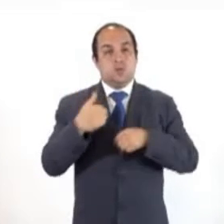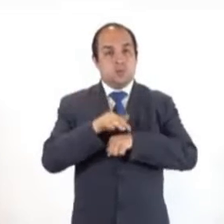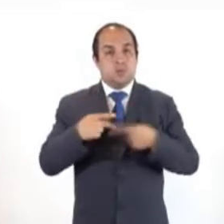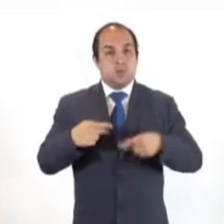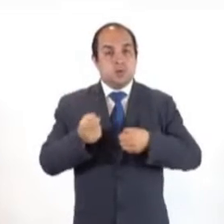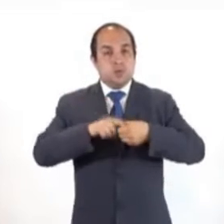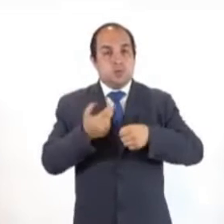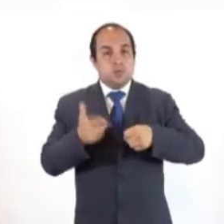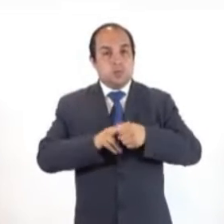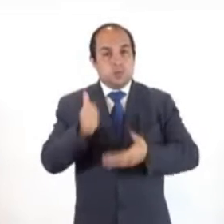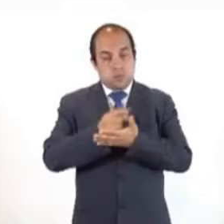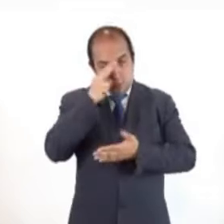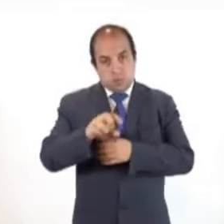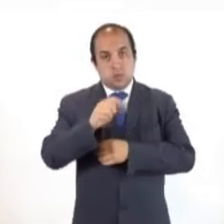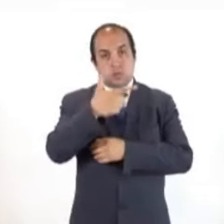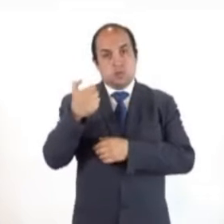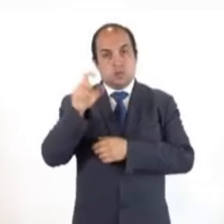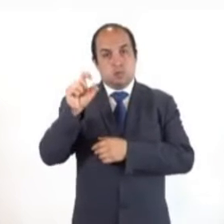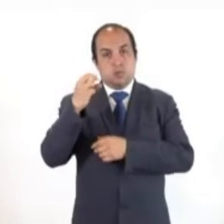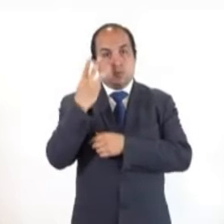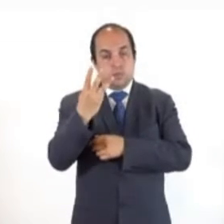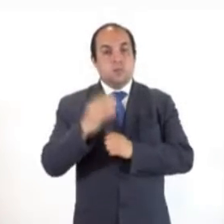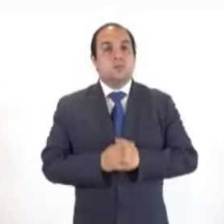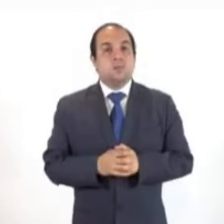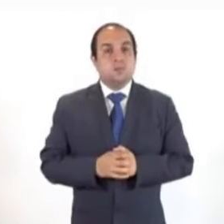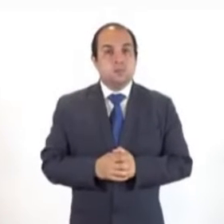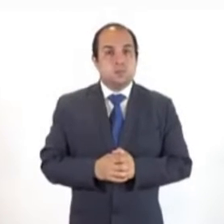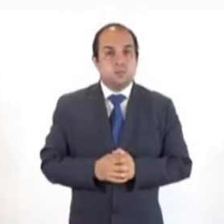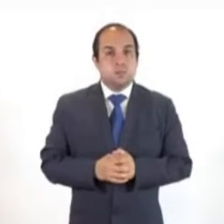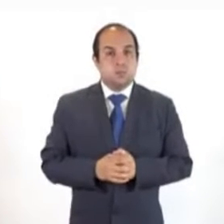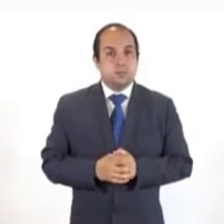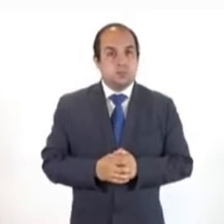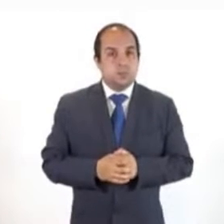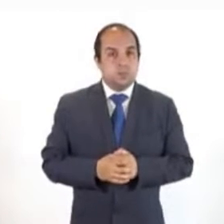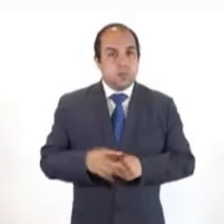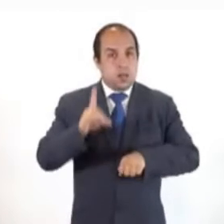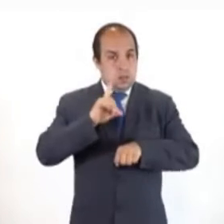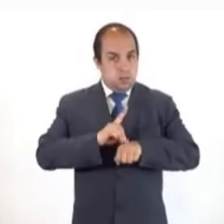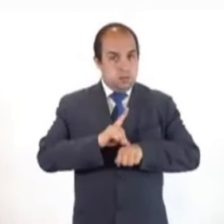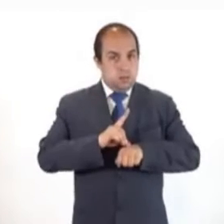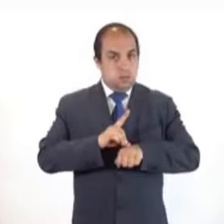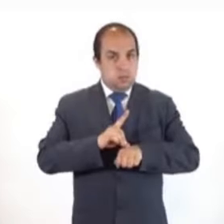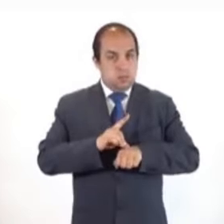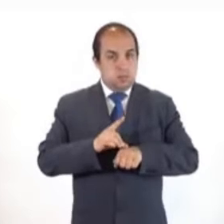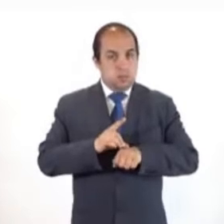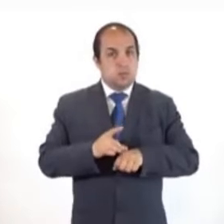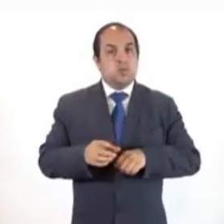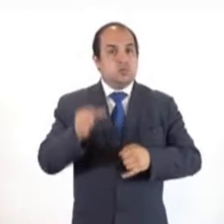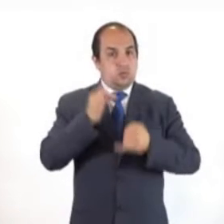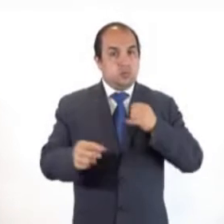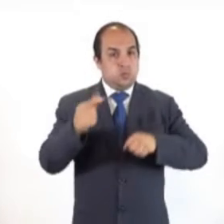ingresaron a hospitales en la Ciudad de México, 723 el día de los últimos 7